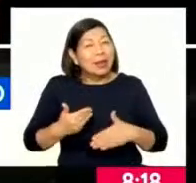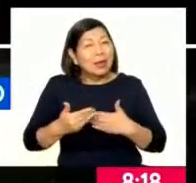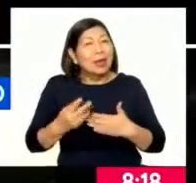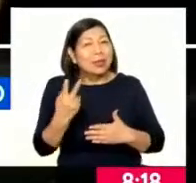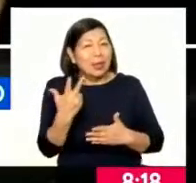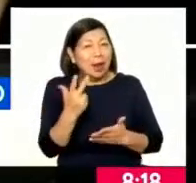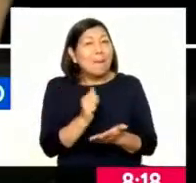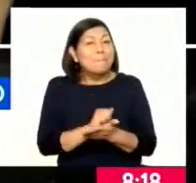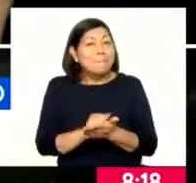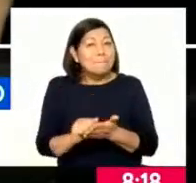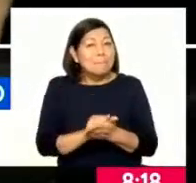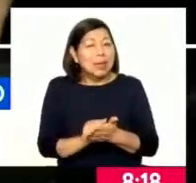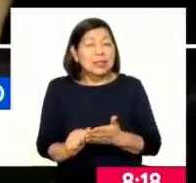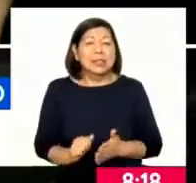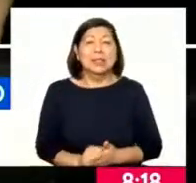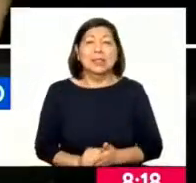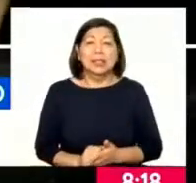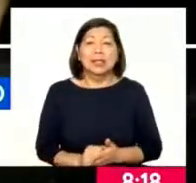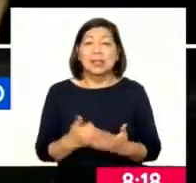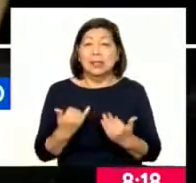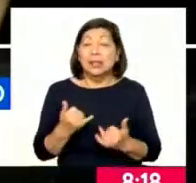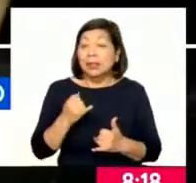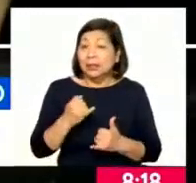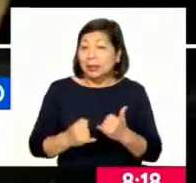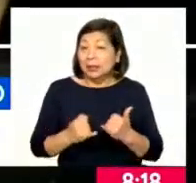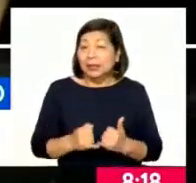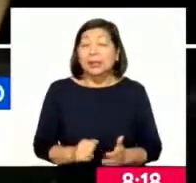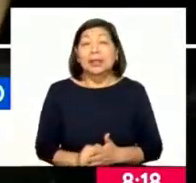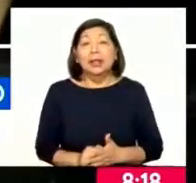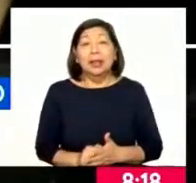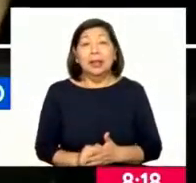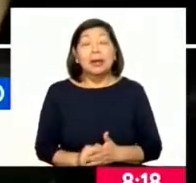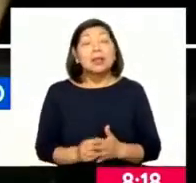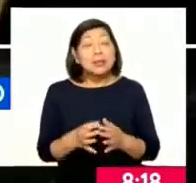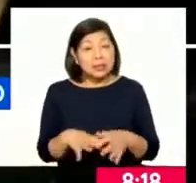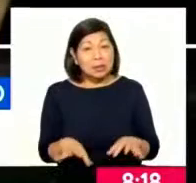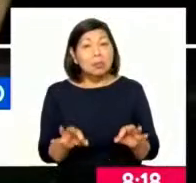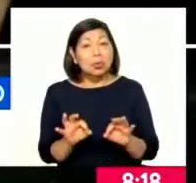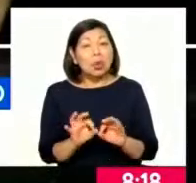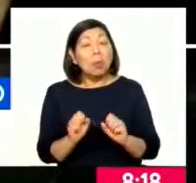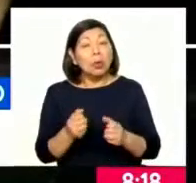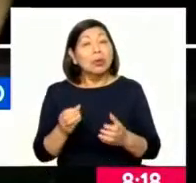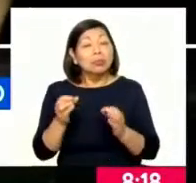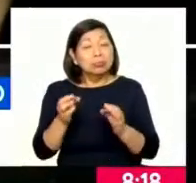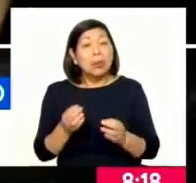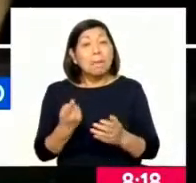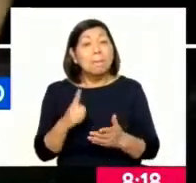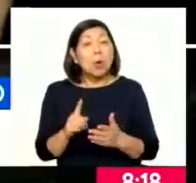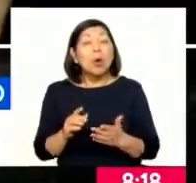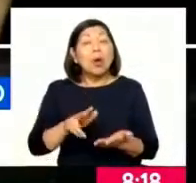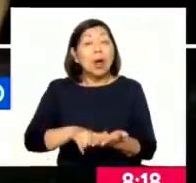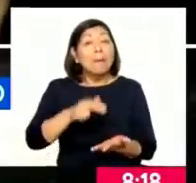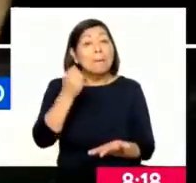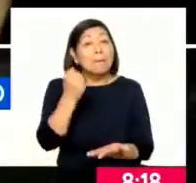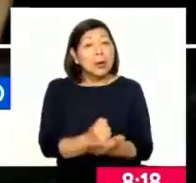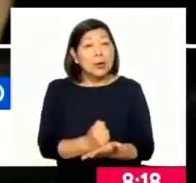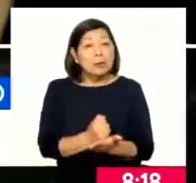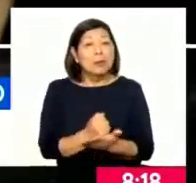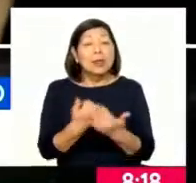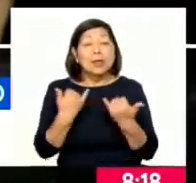casi 3 meses del vencimiento de la declaratoria, es muy importante que se pueda concretar por la aprobación